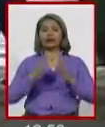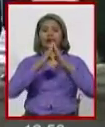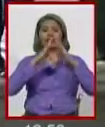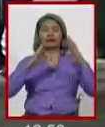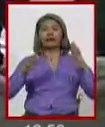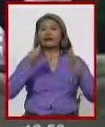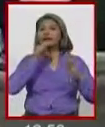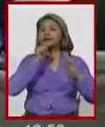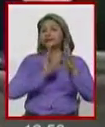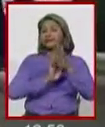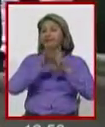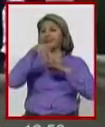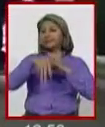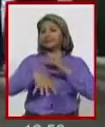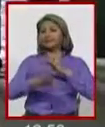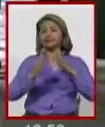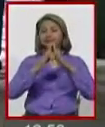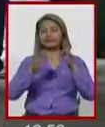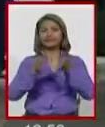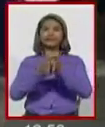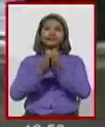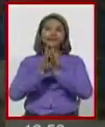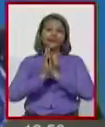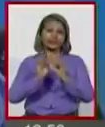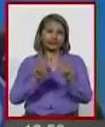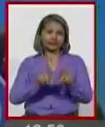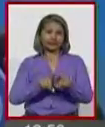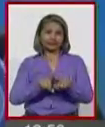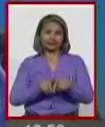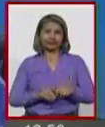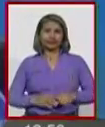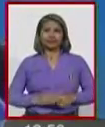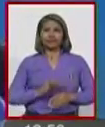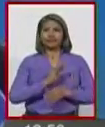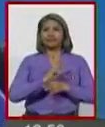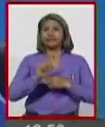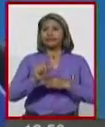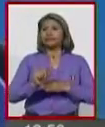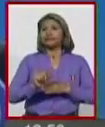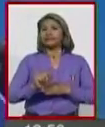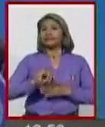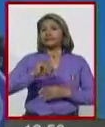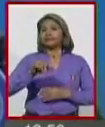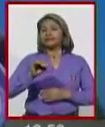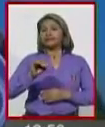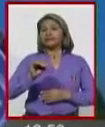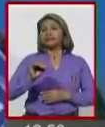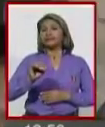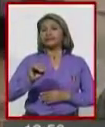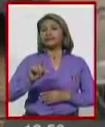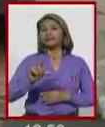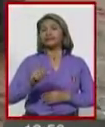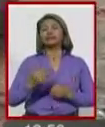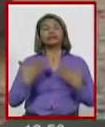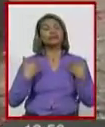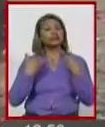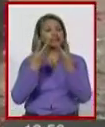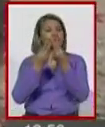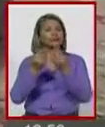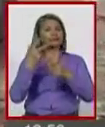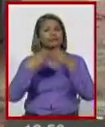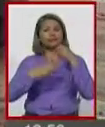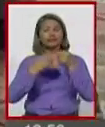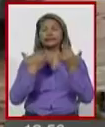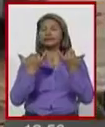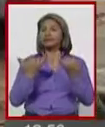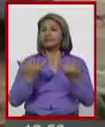casa ha entrado la agua. Quiero pedirle al ingeniero Julio César Carrillo que ya nos dé solución al problema